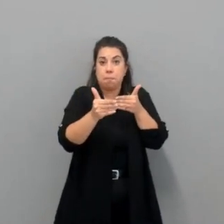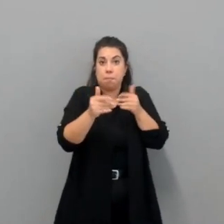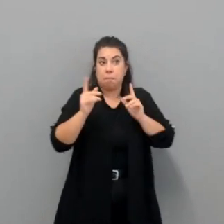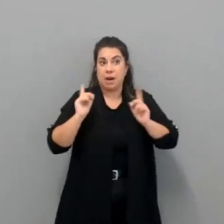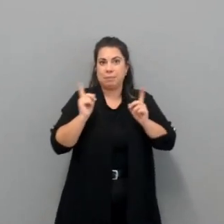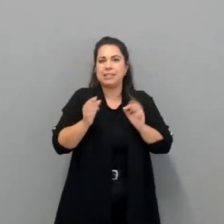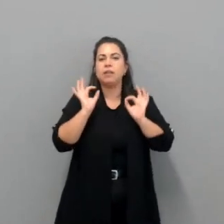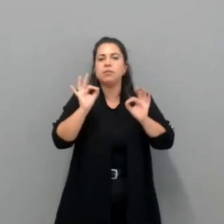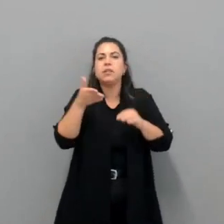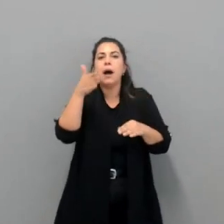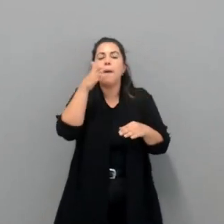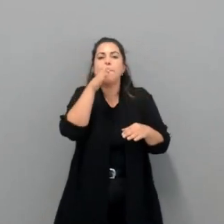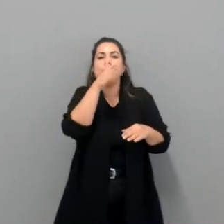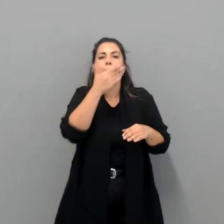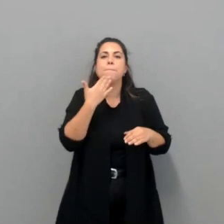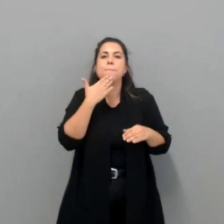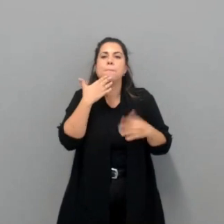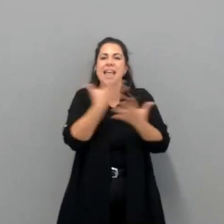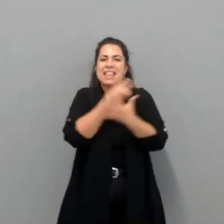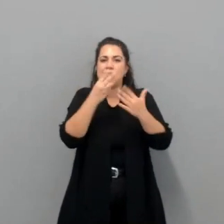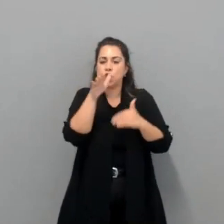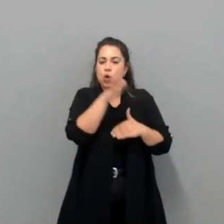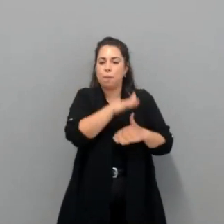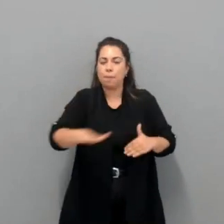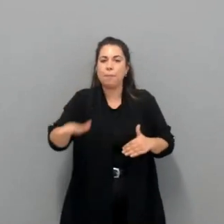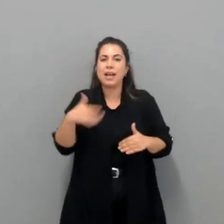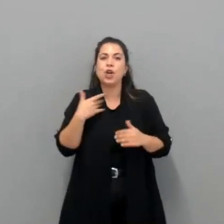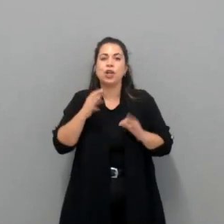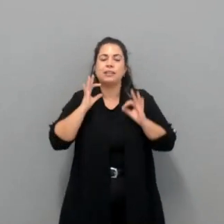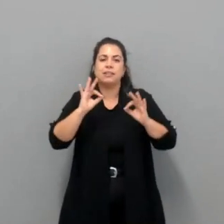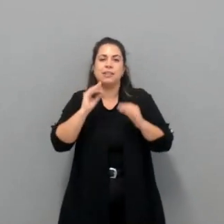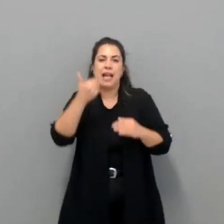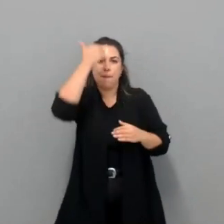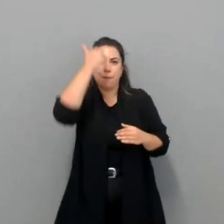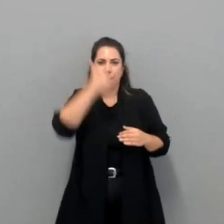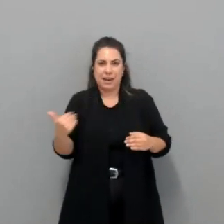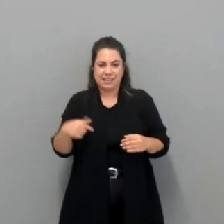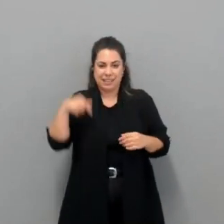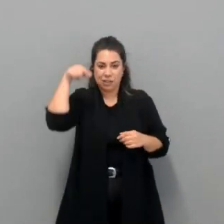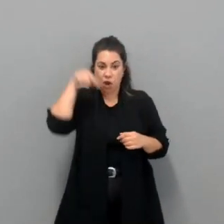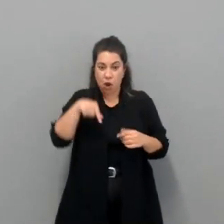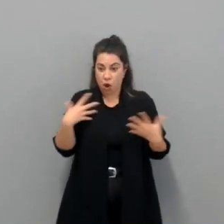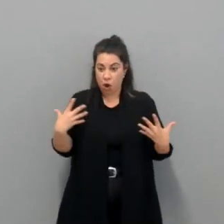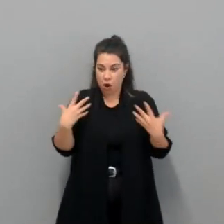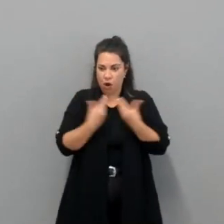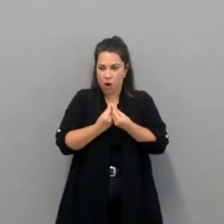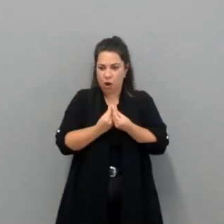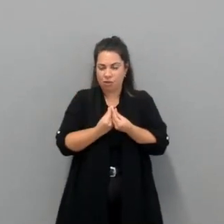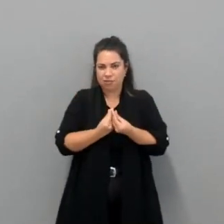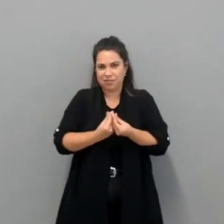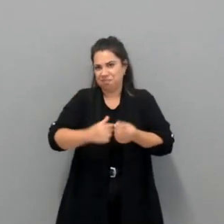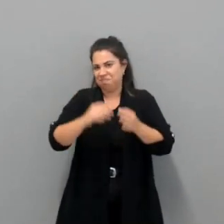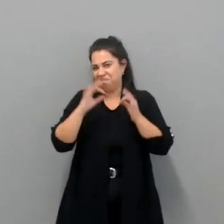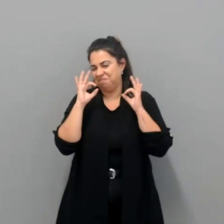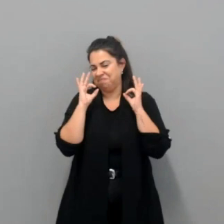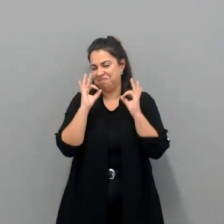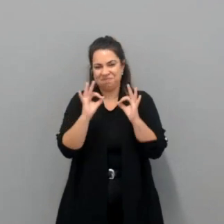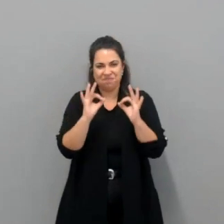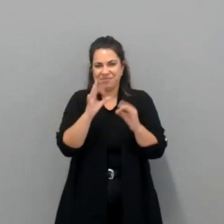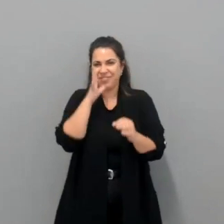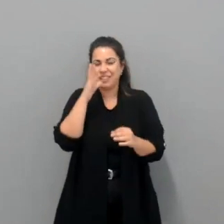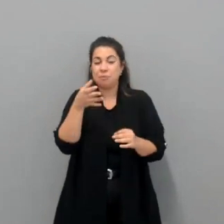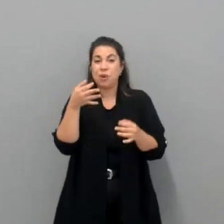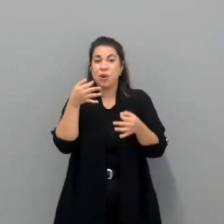con parálisis cerebral. Con nosotros y nosotras tenemos hoy aquí, como no puede ser de otra manera, porque